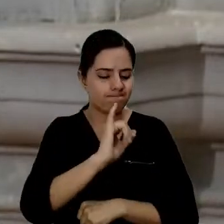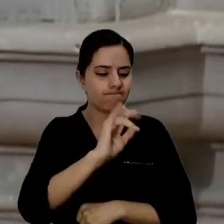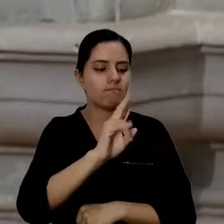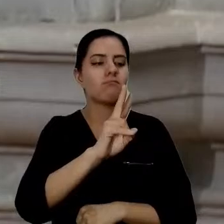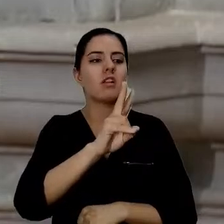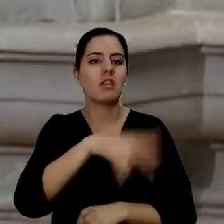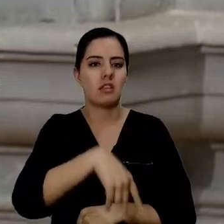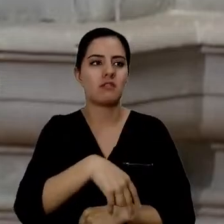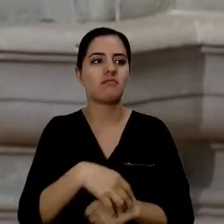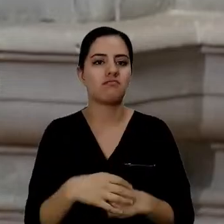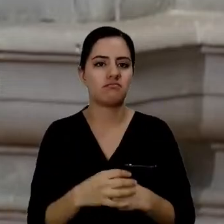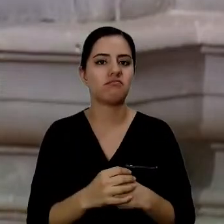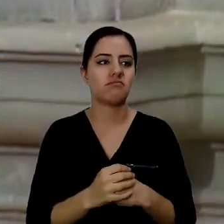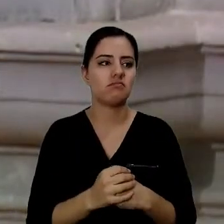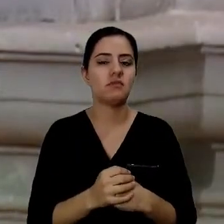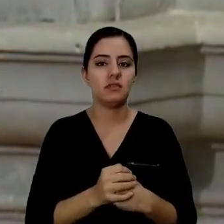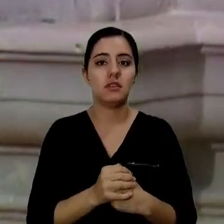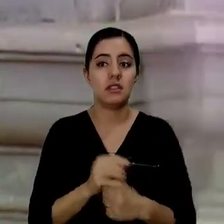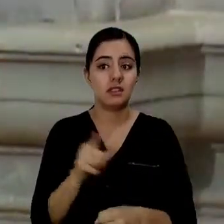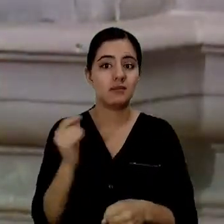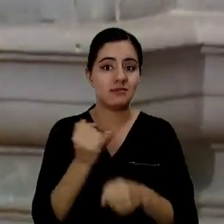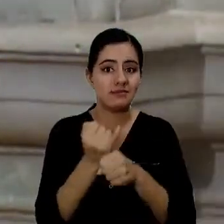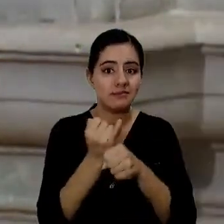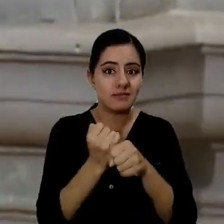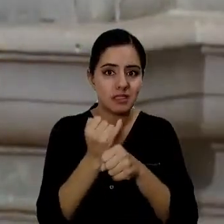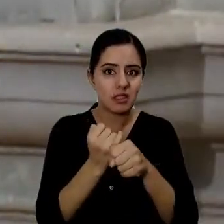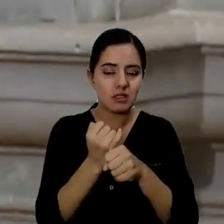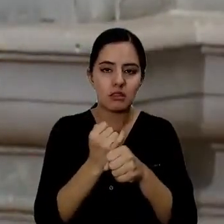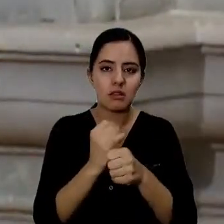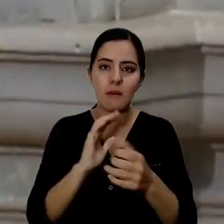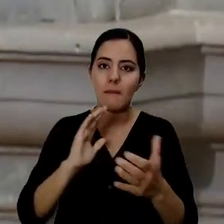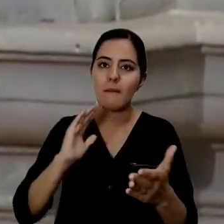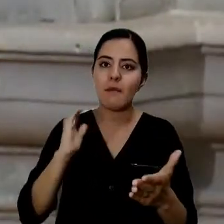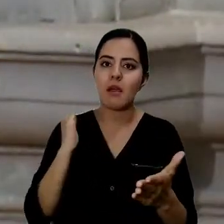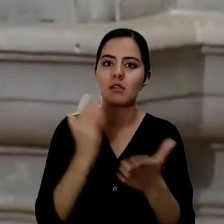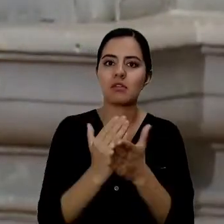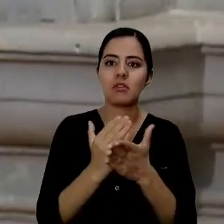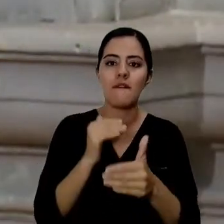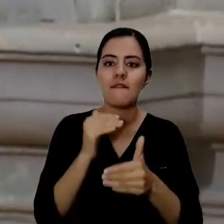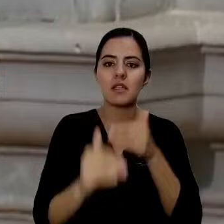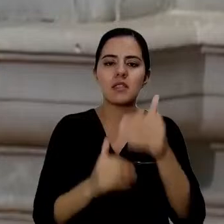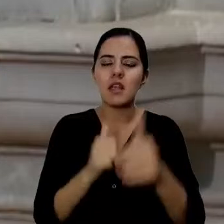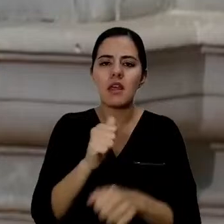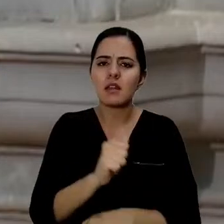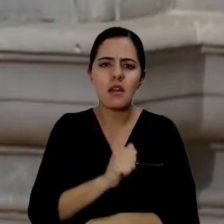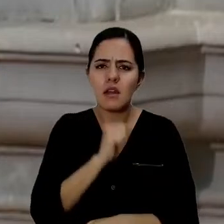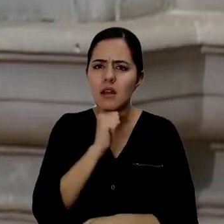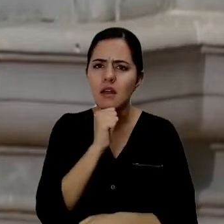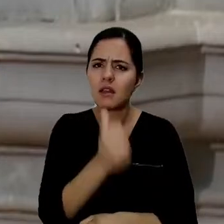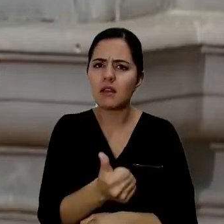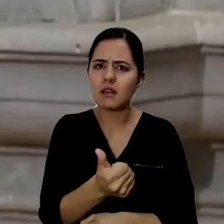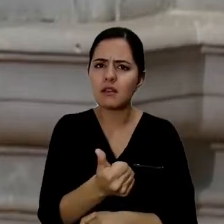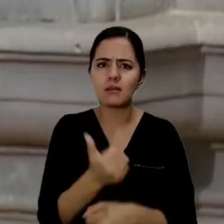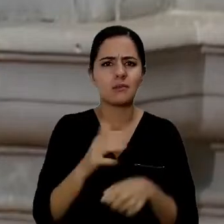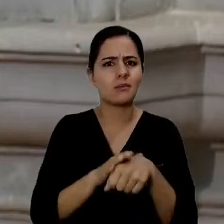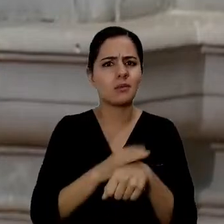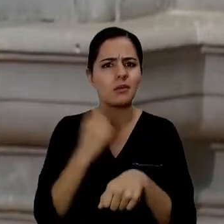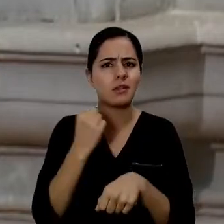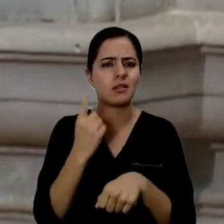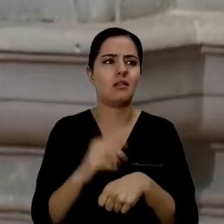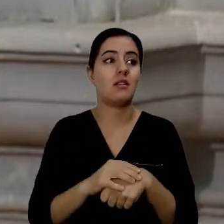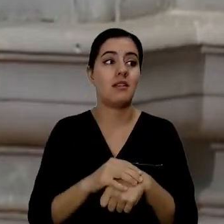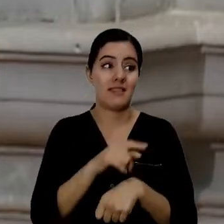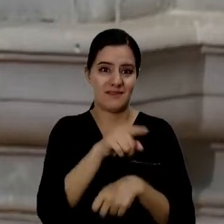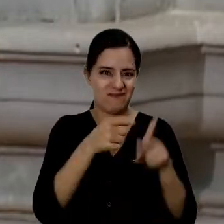que esta investigación se paró y ya no avanzó cuando se empezó a